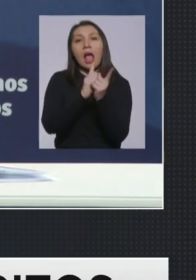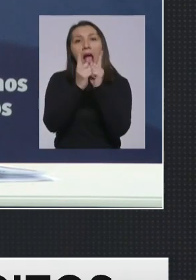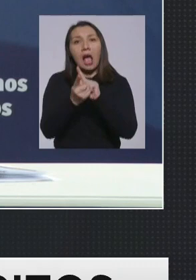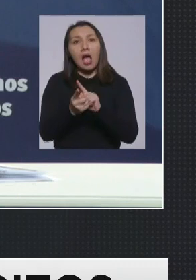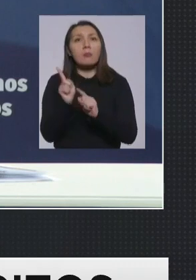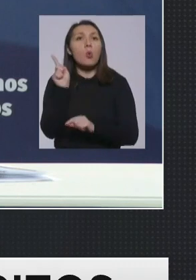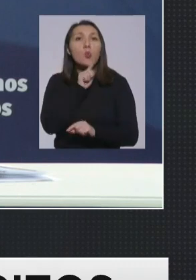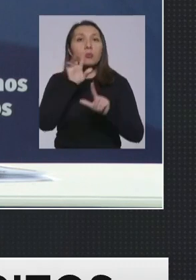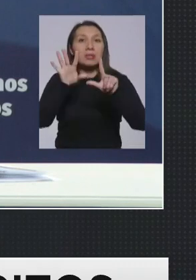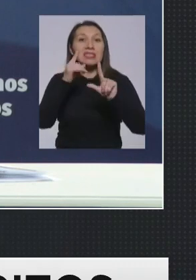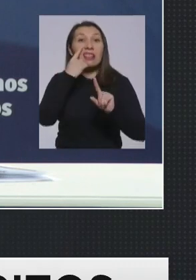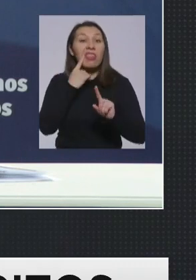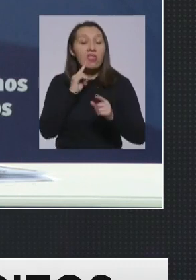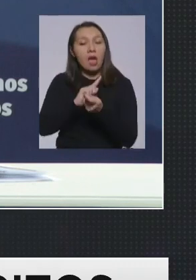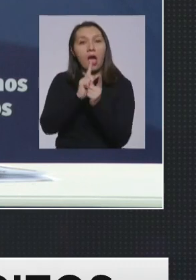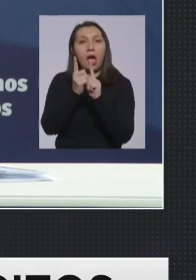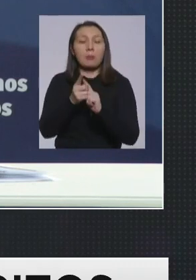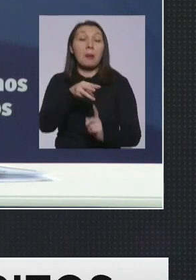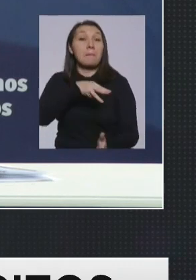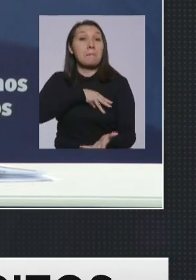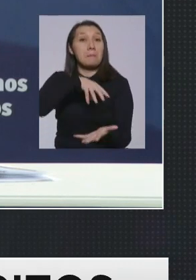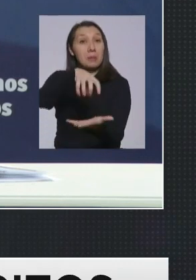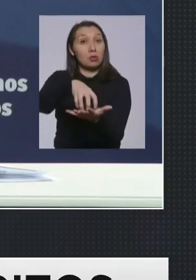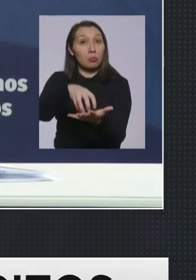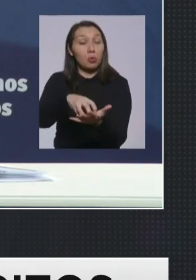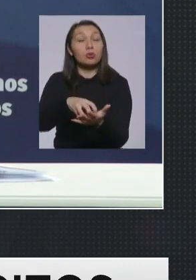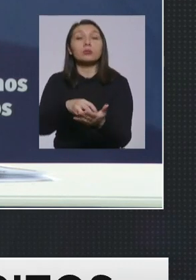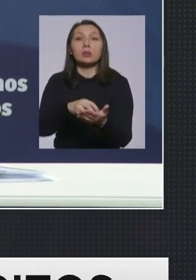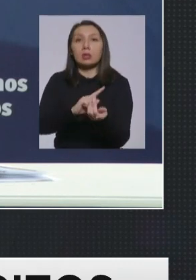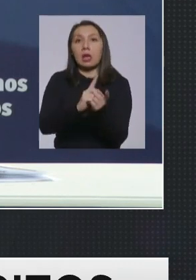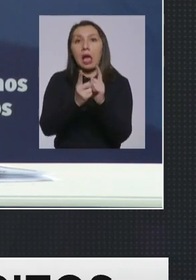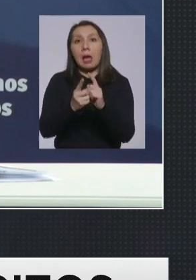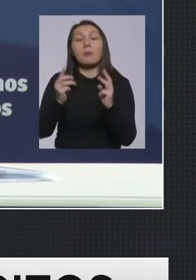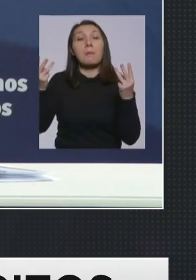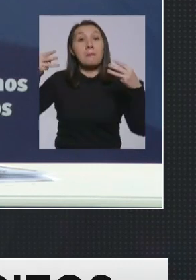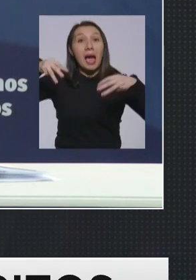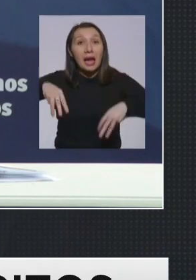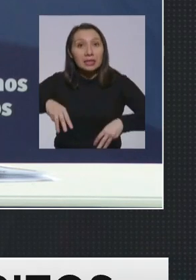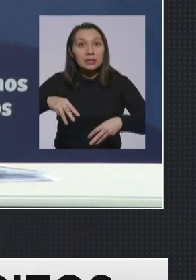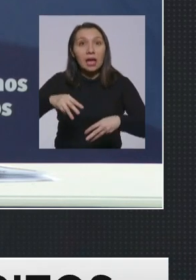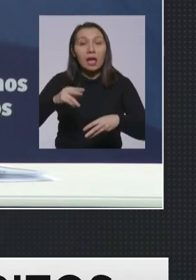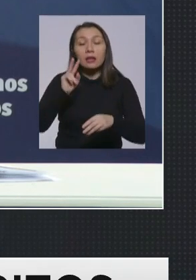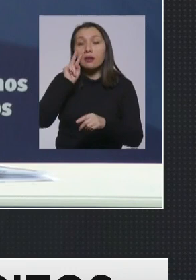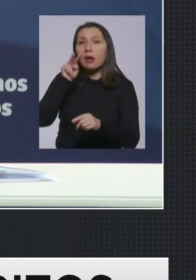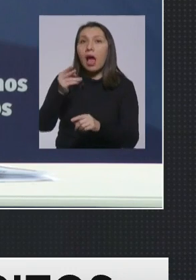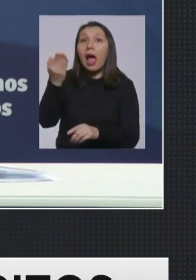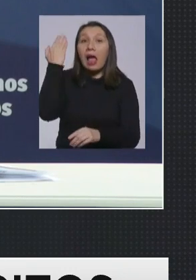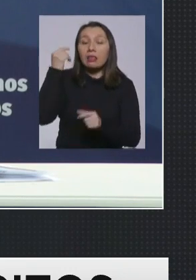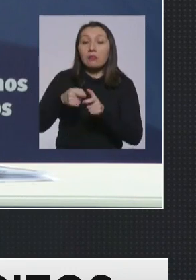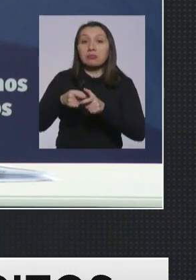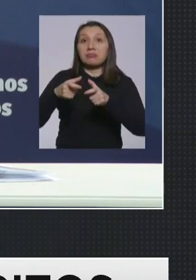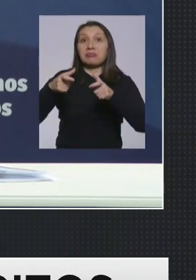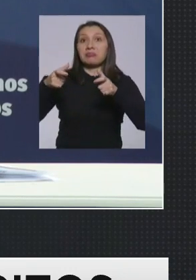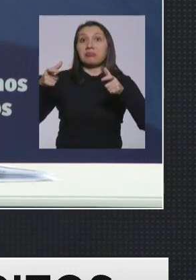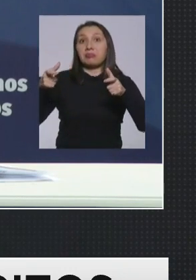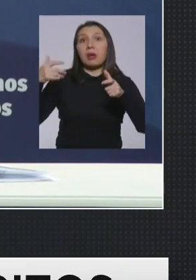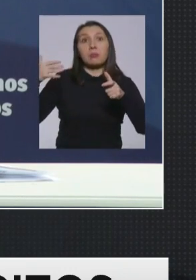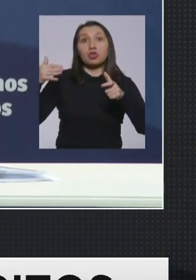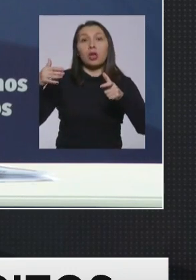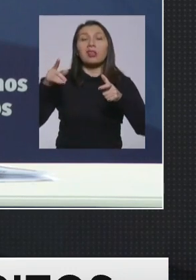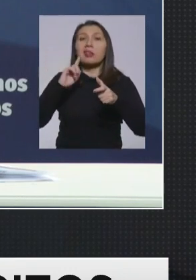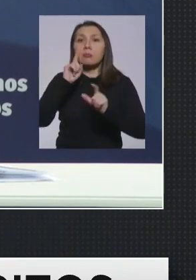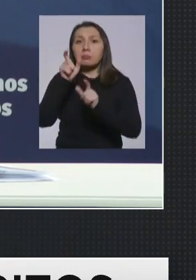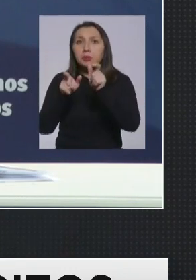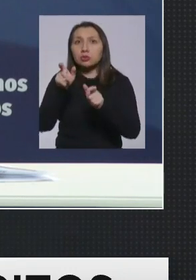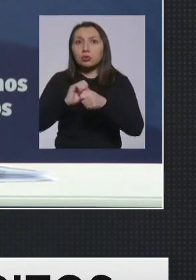los últimos siete días en la región metropolitana y en la región de magallanes había un aumento muy importante de la variación de